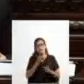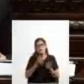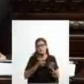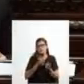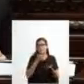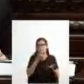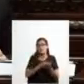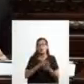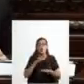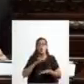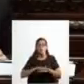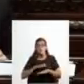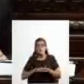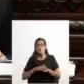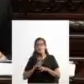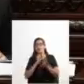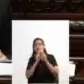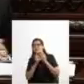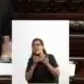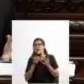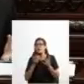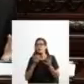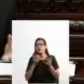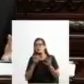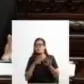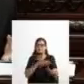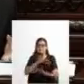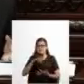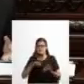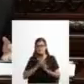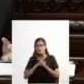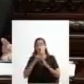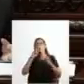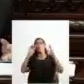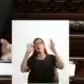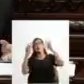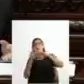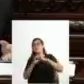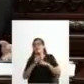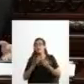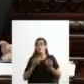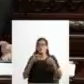en los momentos en los cuales los mercados no responden o como está pasando ahora, el clima no responde.